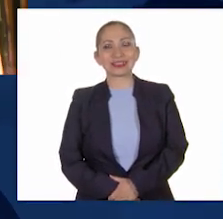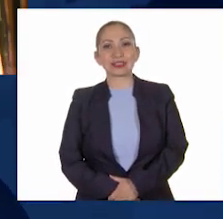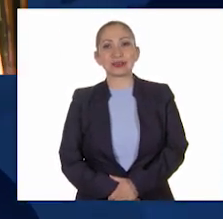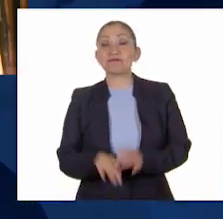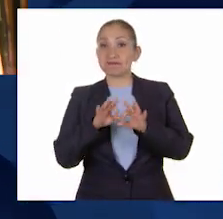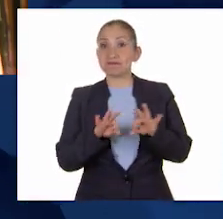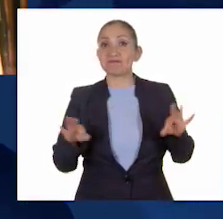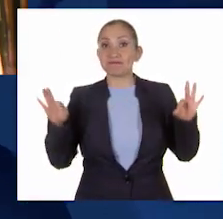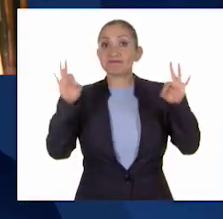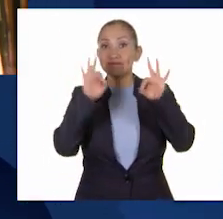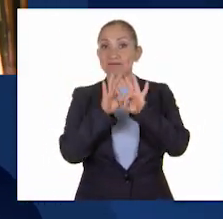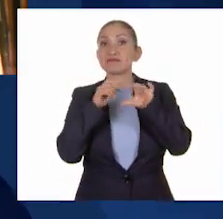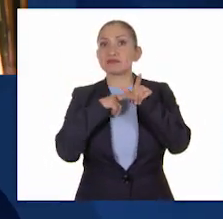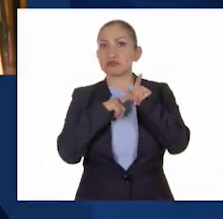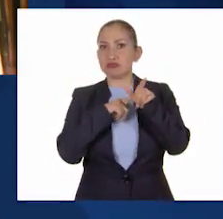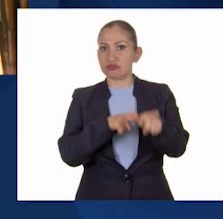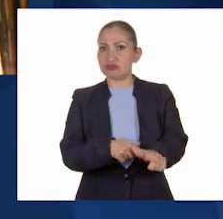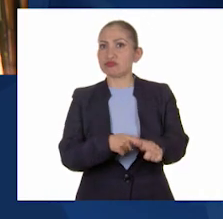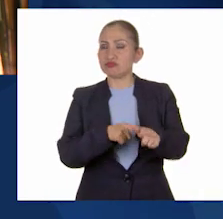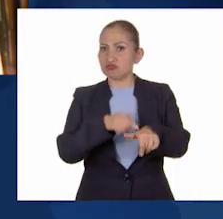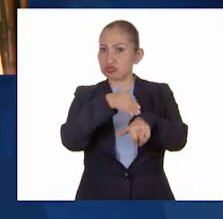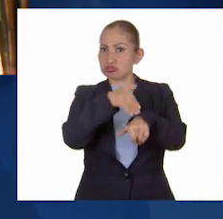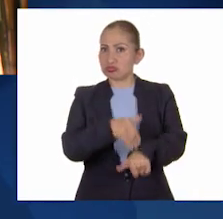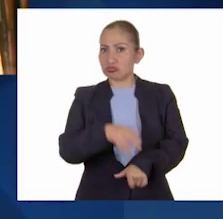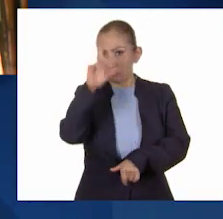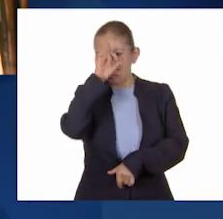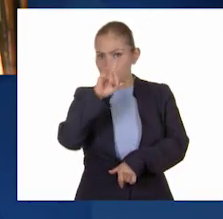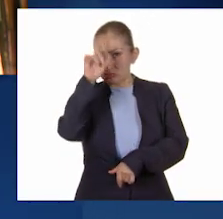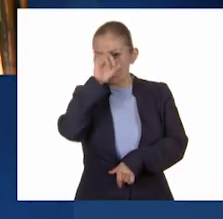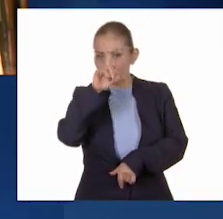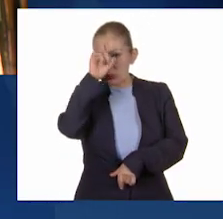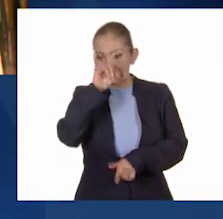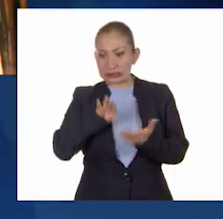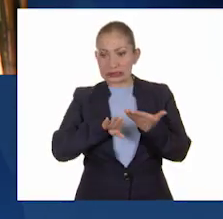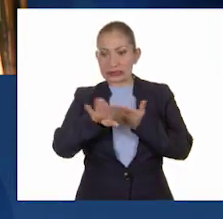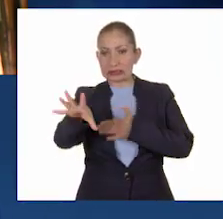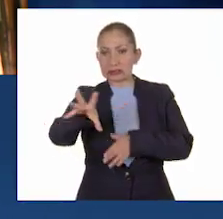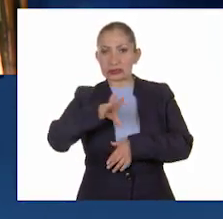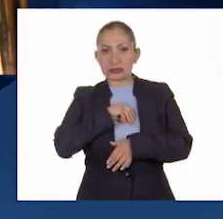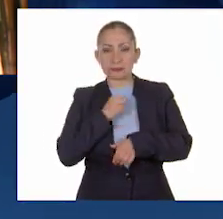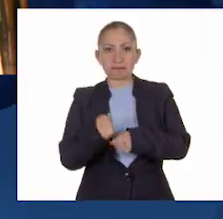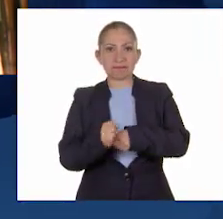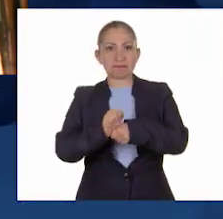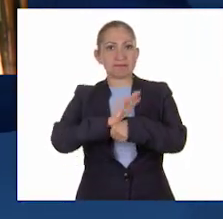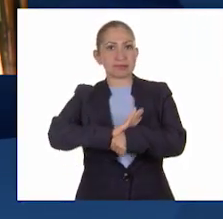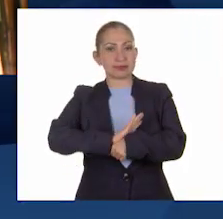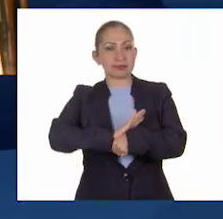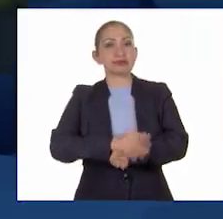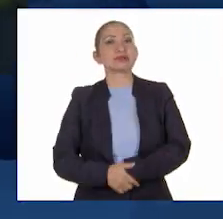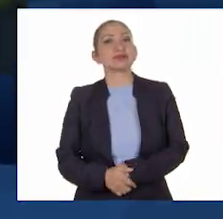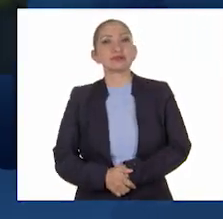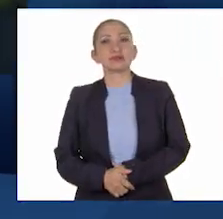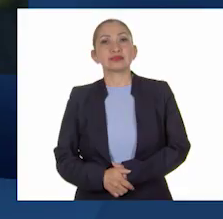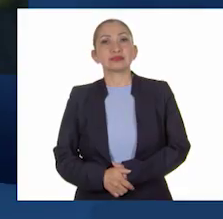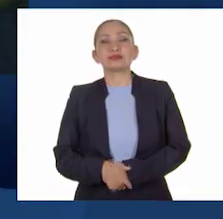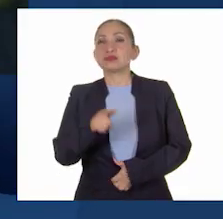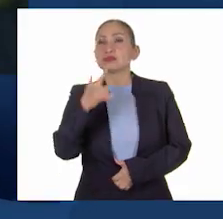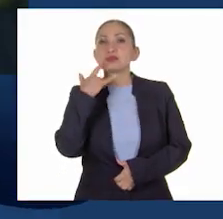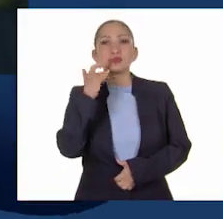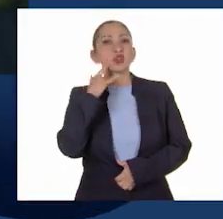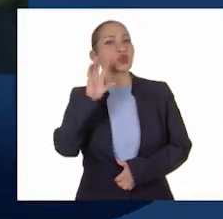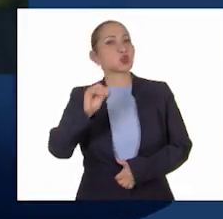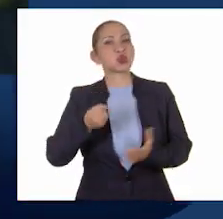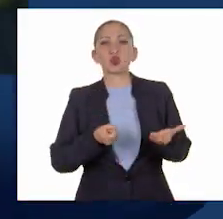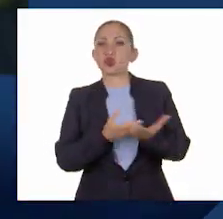Es muy importante continuar con las recomendaciones para evitar contagios de COVID. Trata de